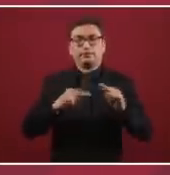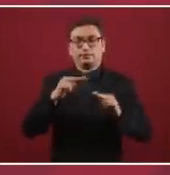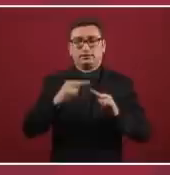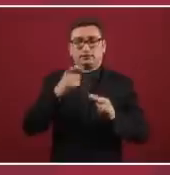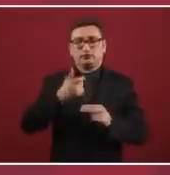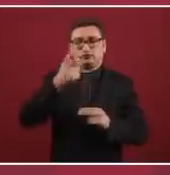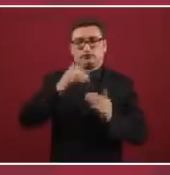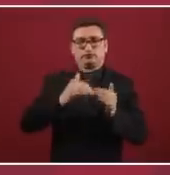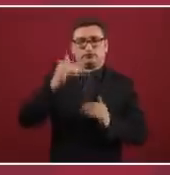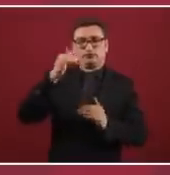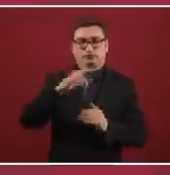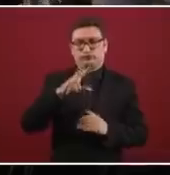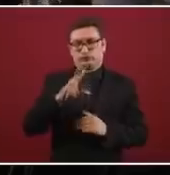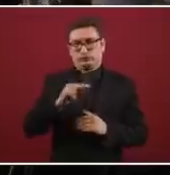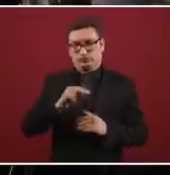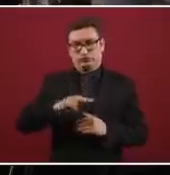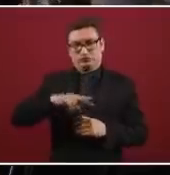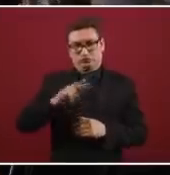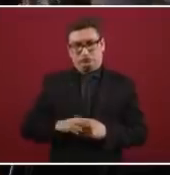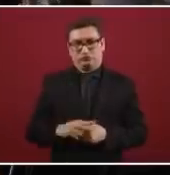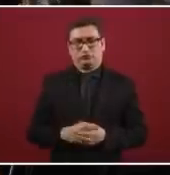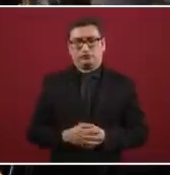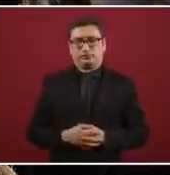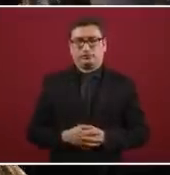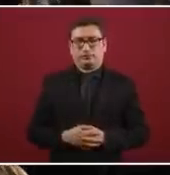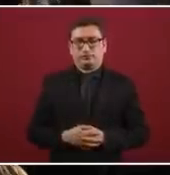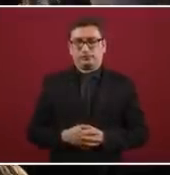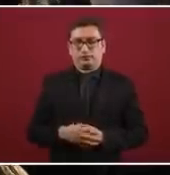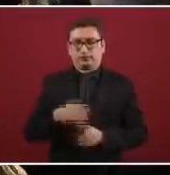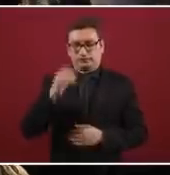precios en términos reales.